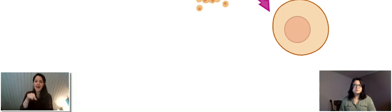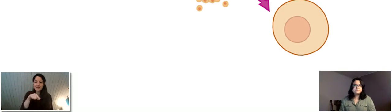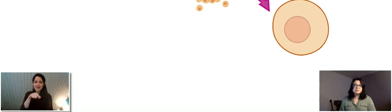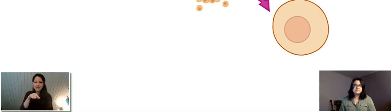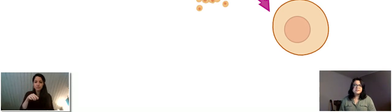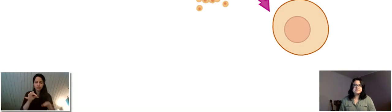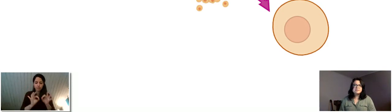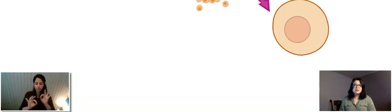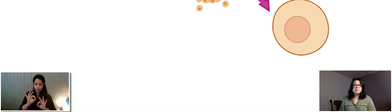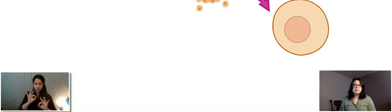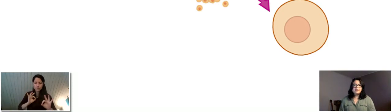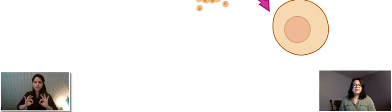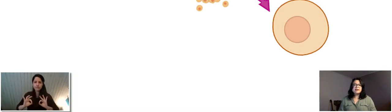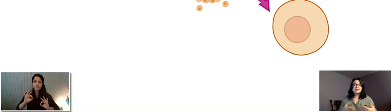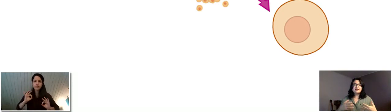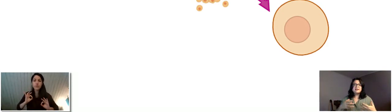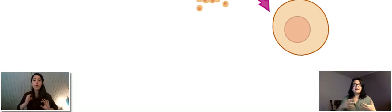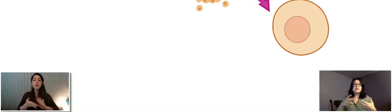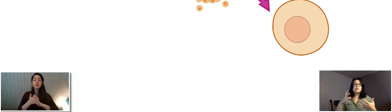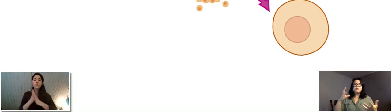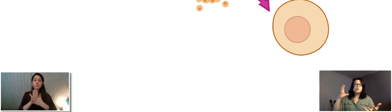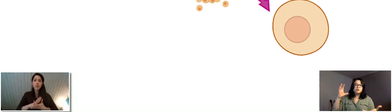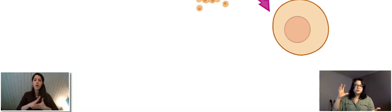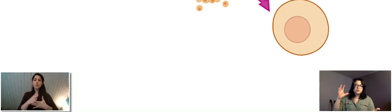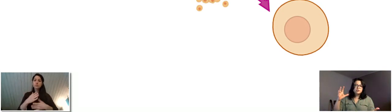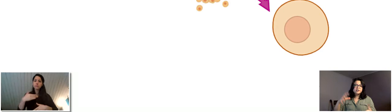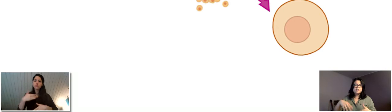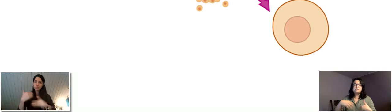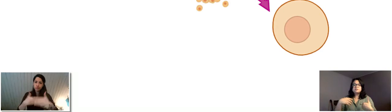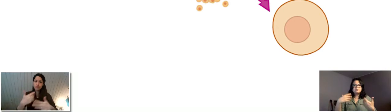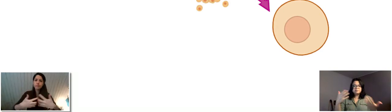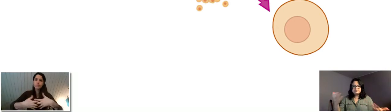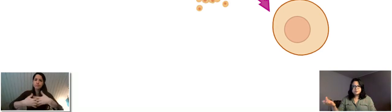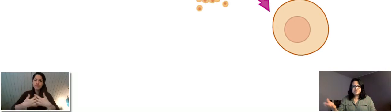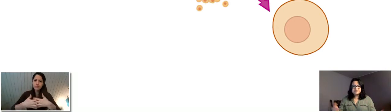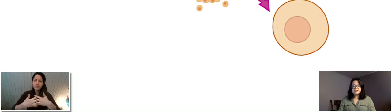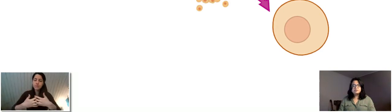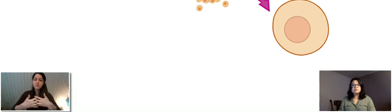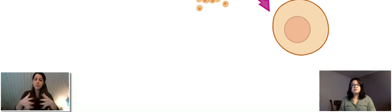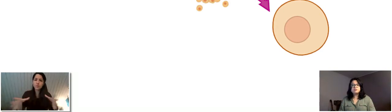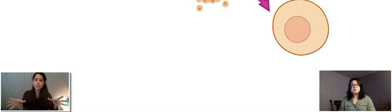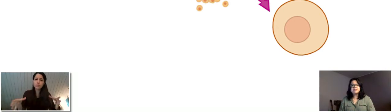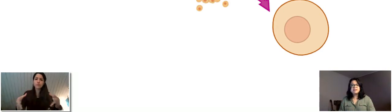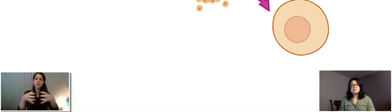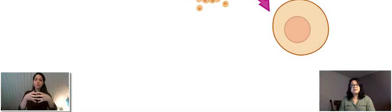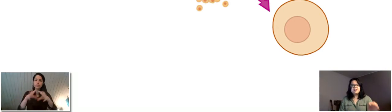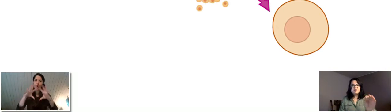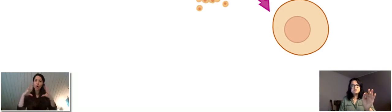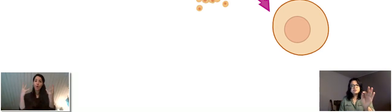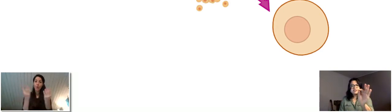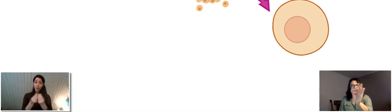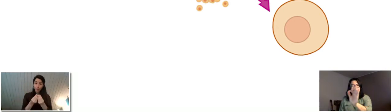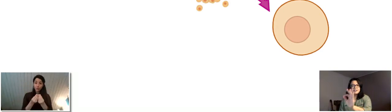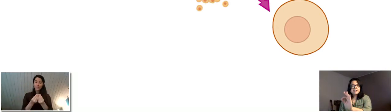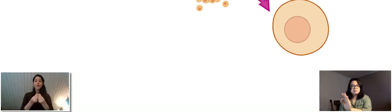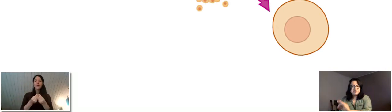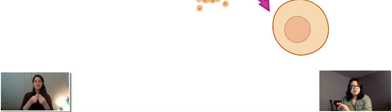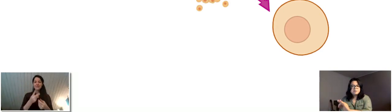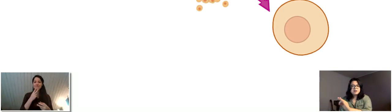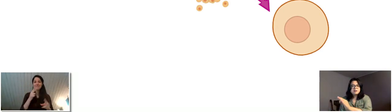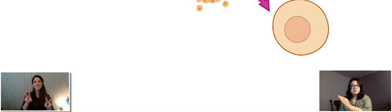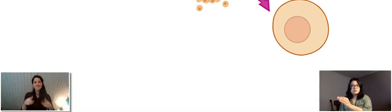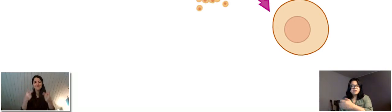funciones específicas para, en conjunto, el órgano, pues hacer las funciones vitales. Esto quiere decir que